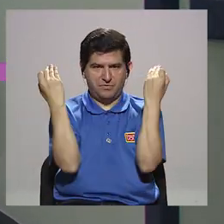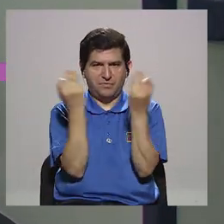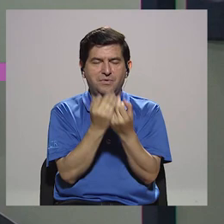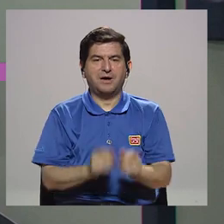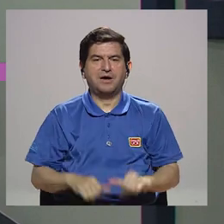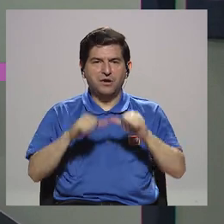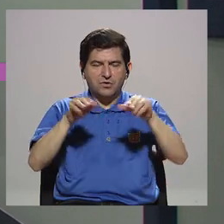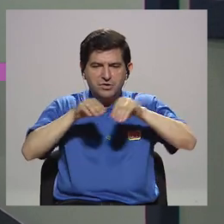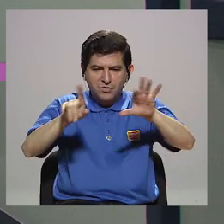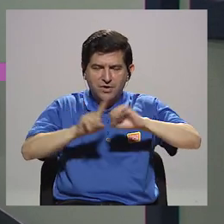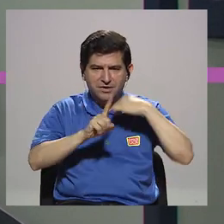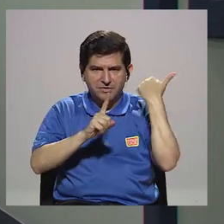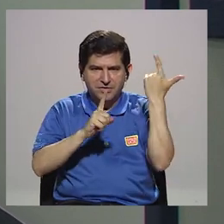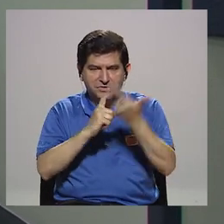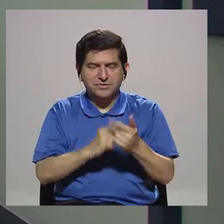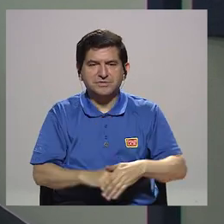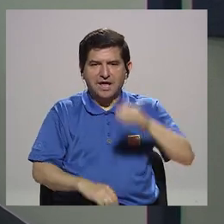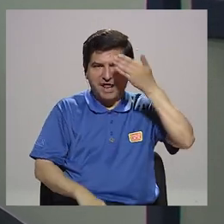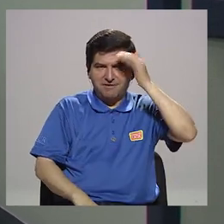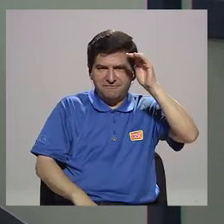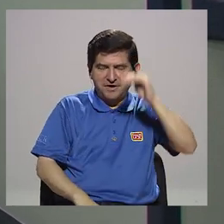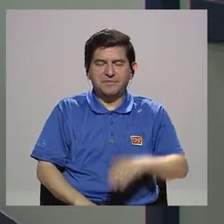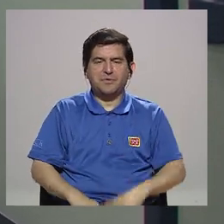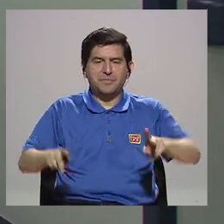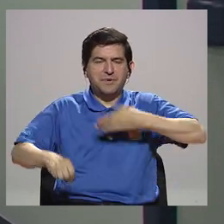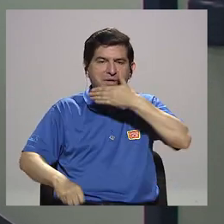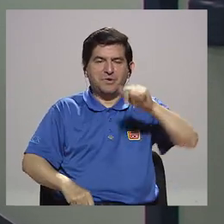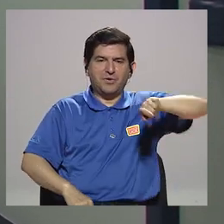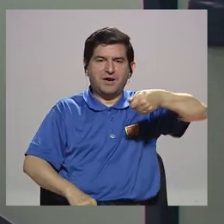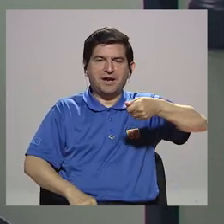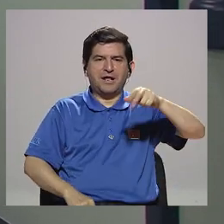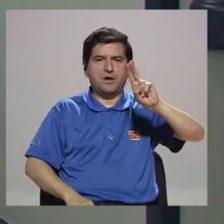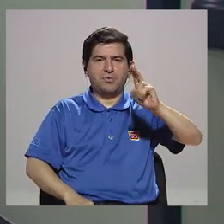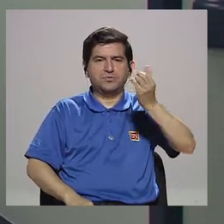su familia. Síganos en las redes sociales, en Facebook, en